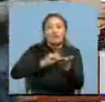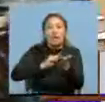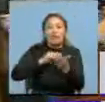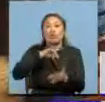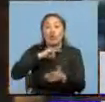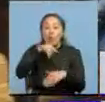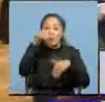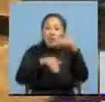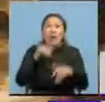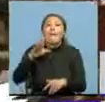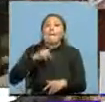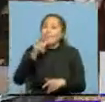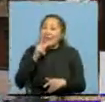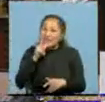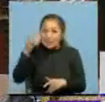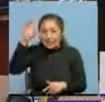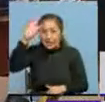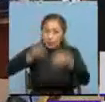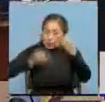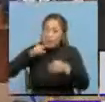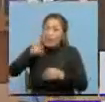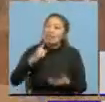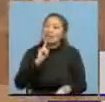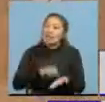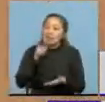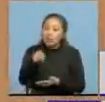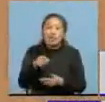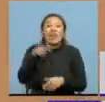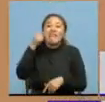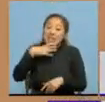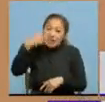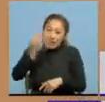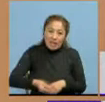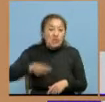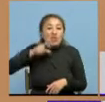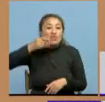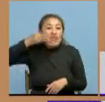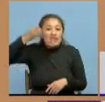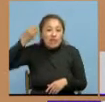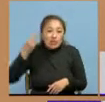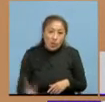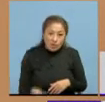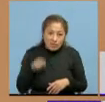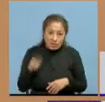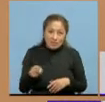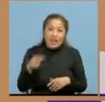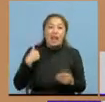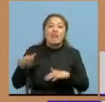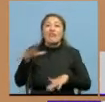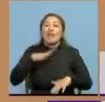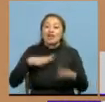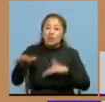me parece que la justicia tiene la última palabra y me parece, la verdad, vergonzoso sienta institucionalmente